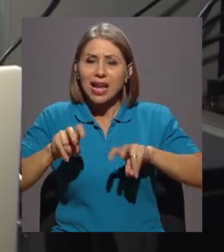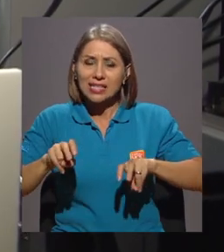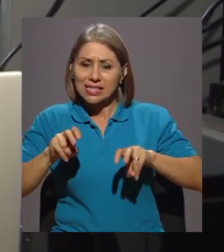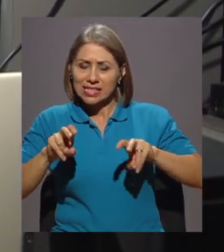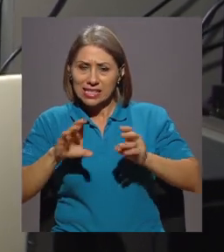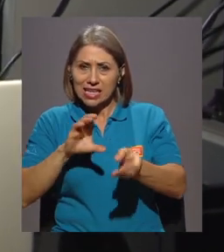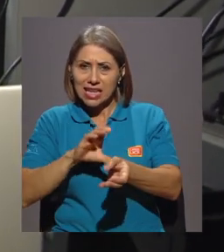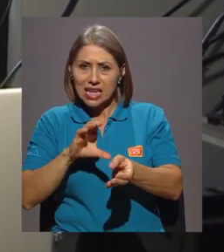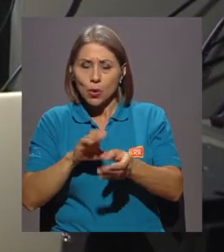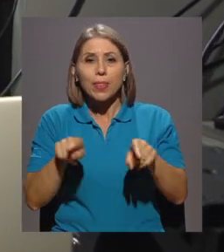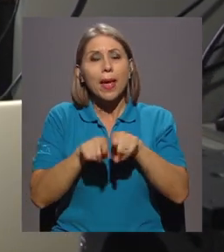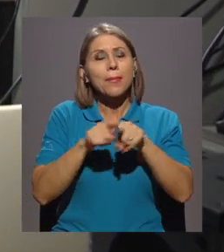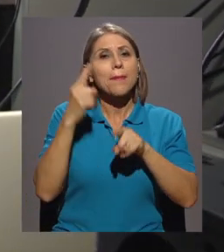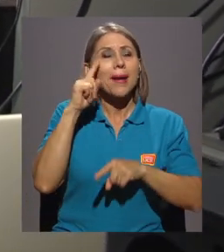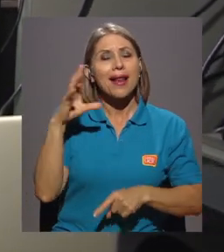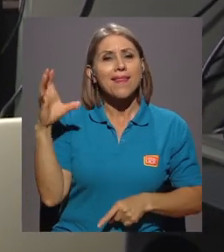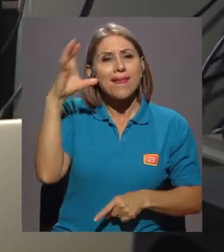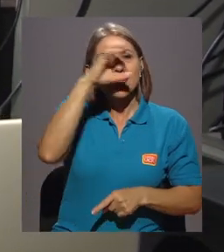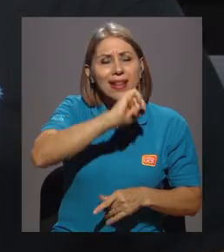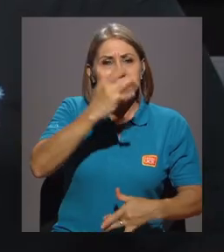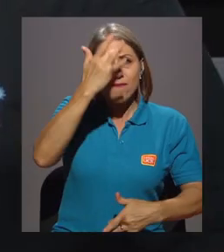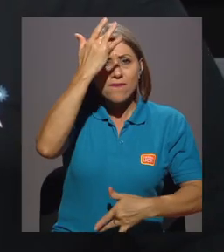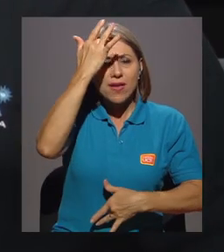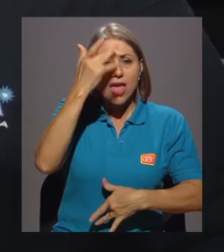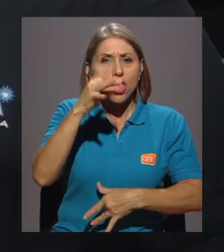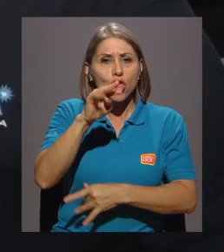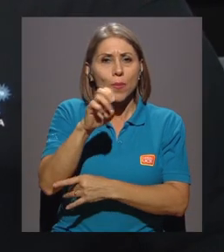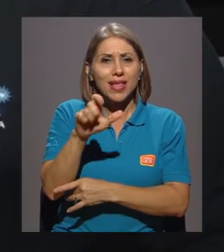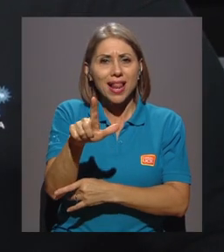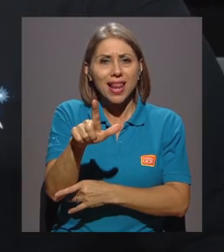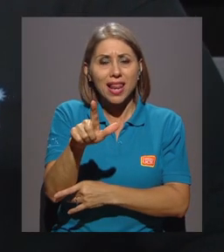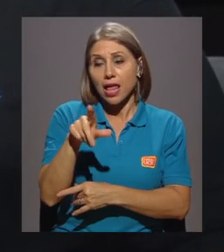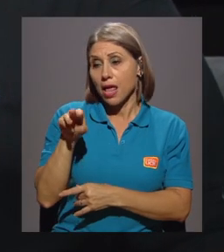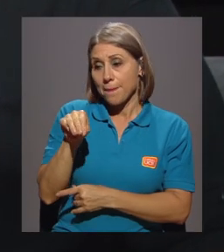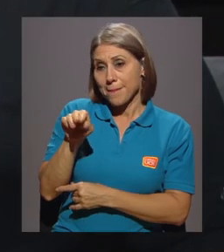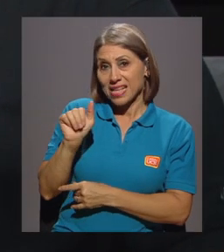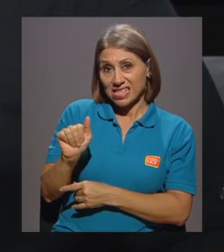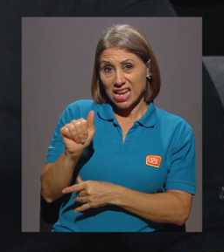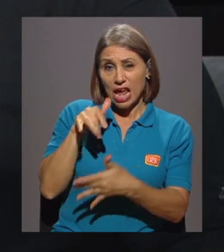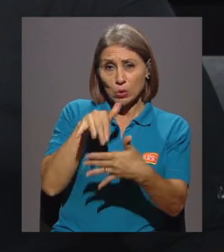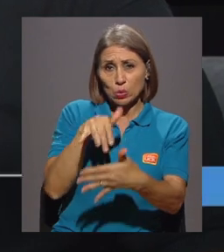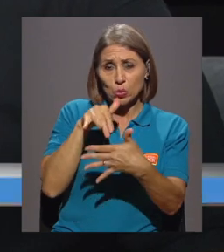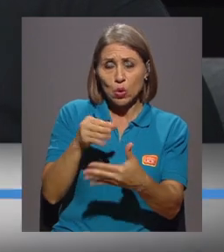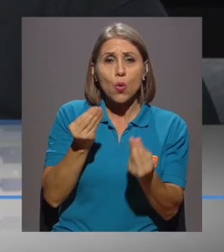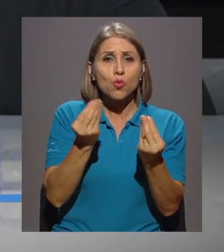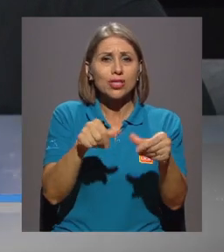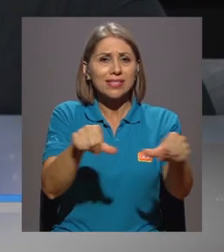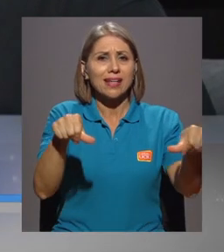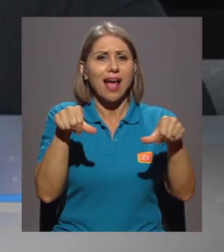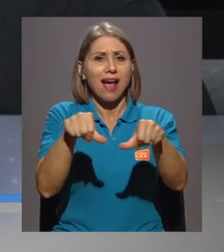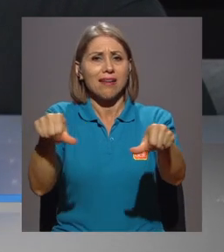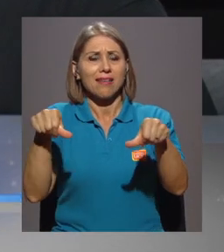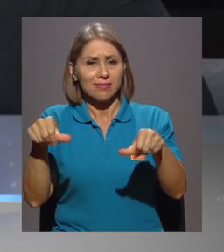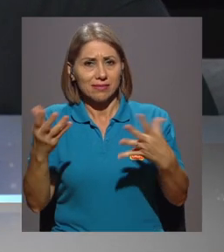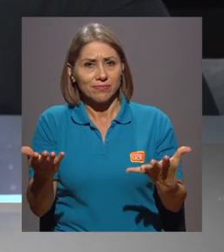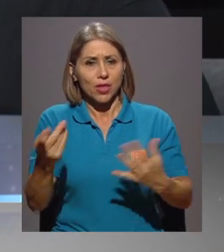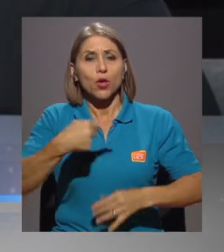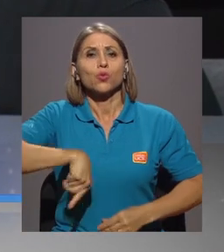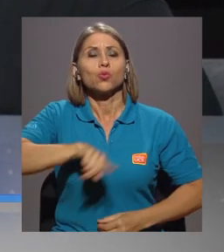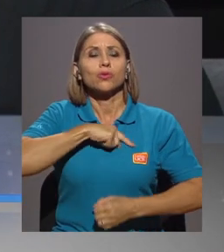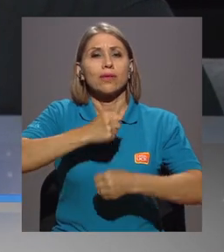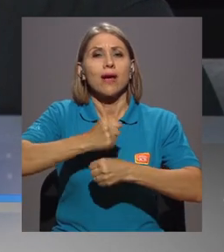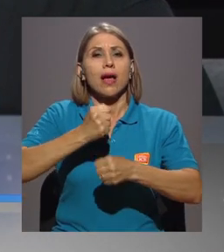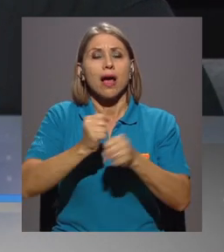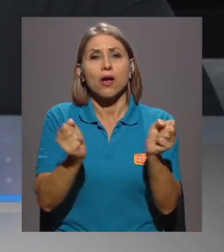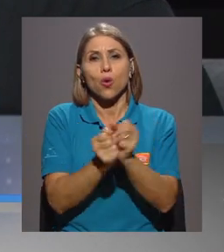detectar enfermedades tropicales. La maestría abarca muchas áreas. Ahora, en el caso, por ejemplo, de nosotros,